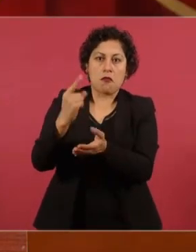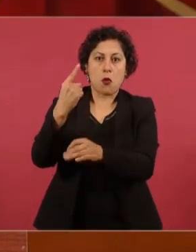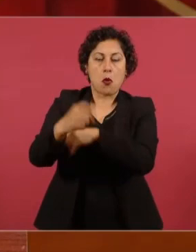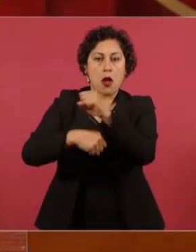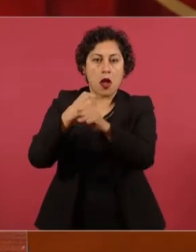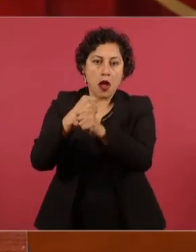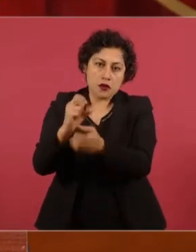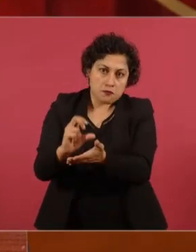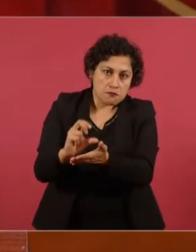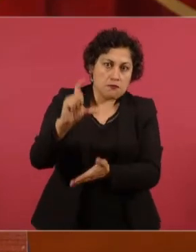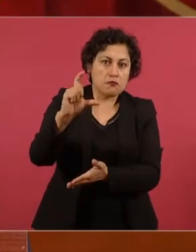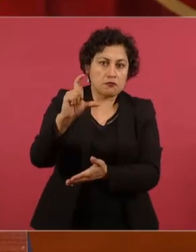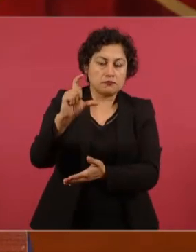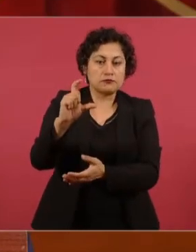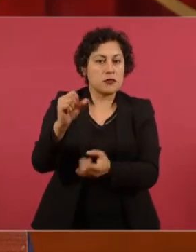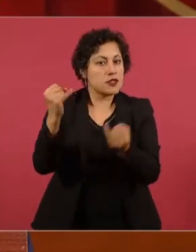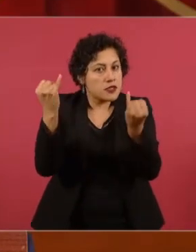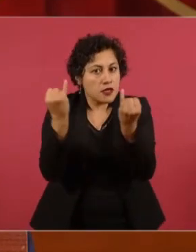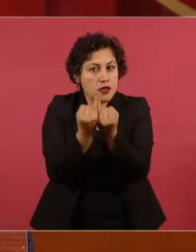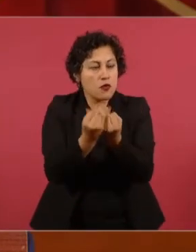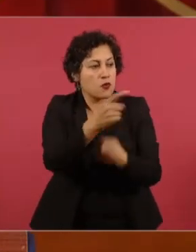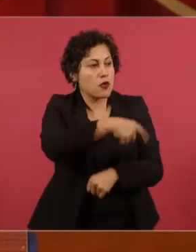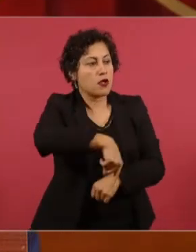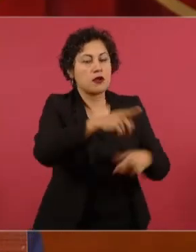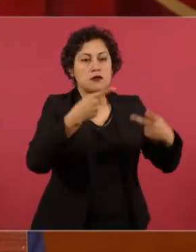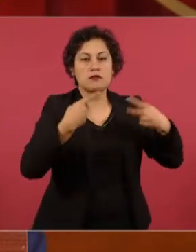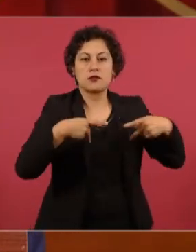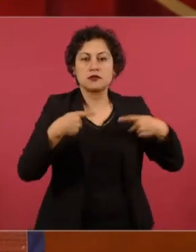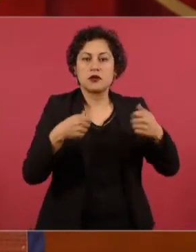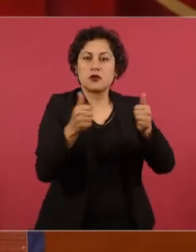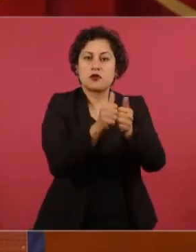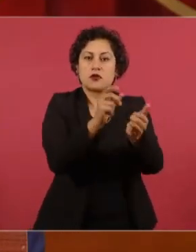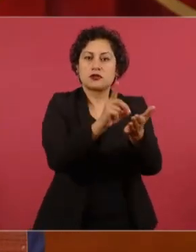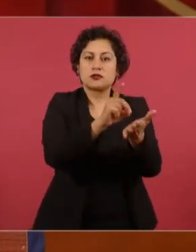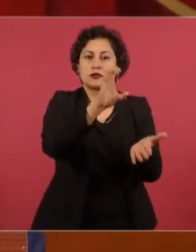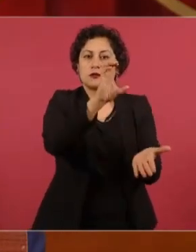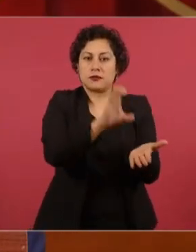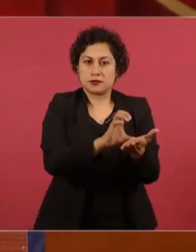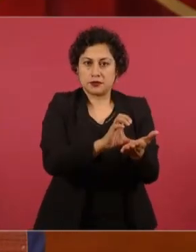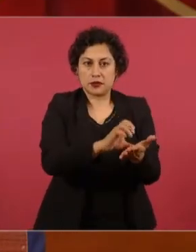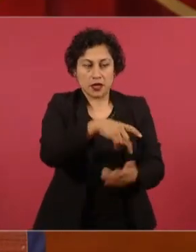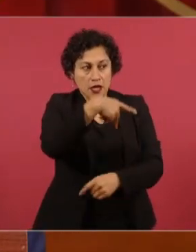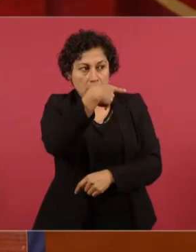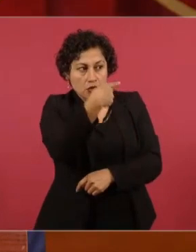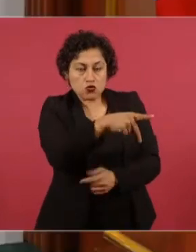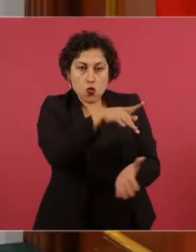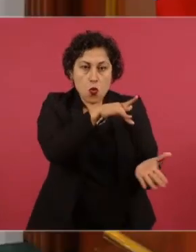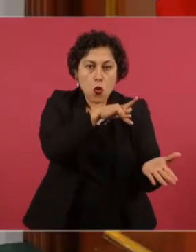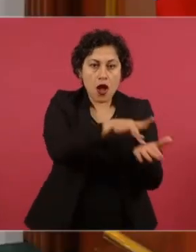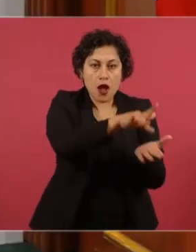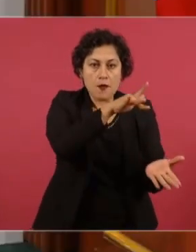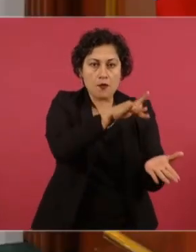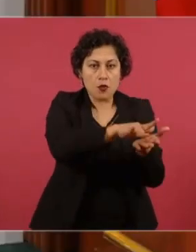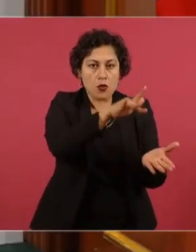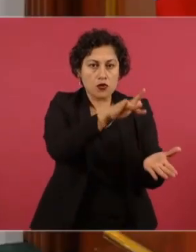discapacidad, quienes recibirán una pensión de carácter universal.